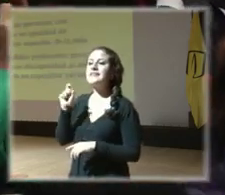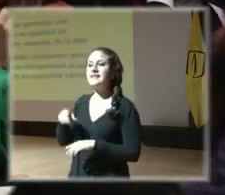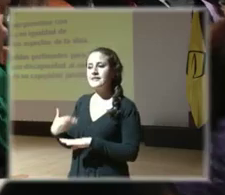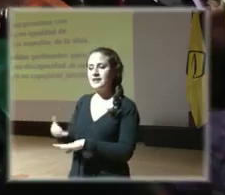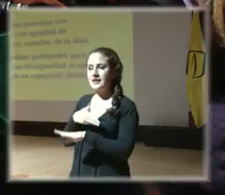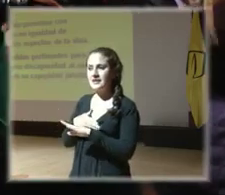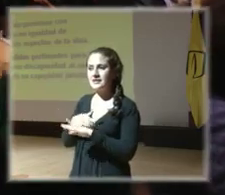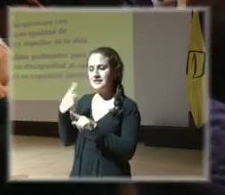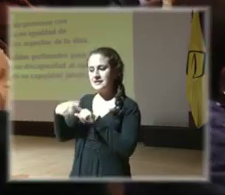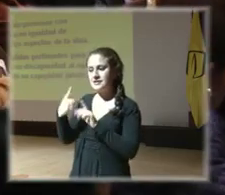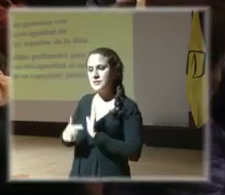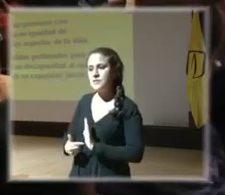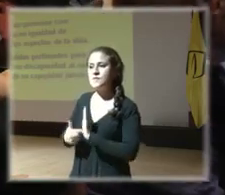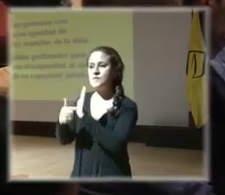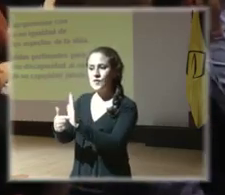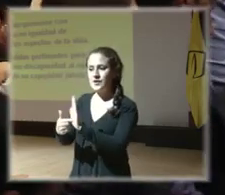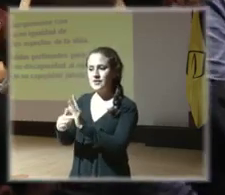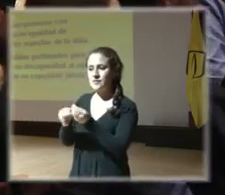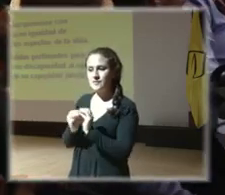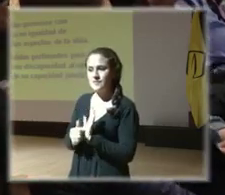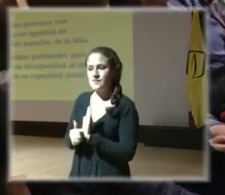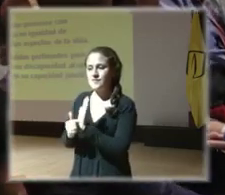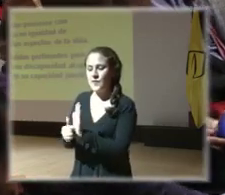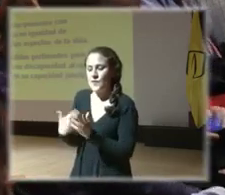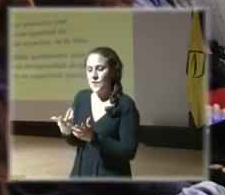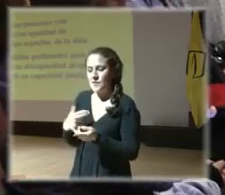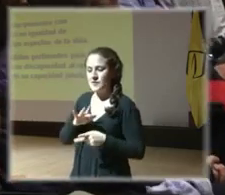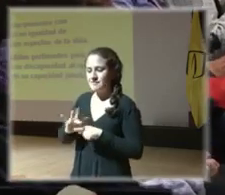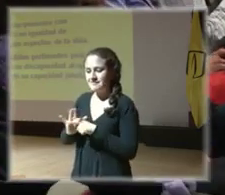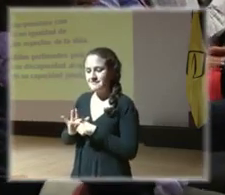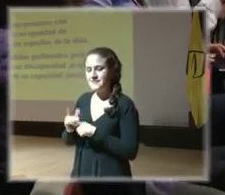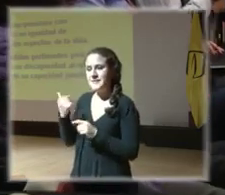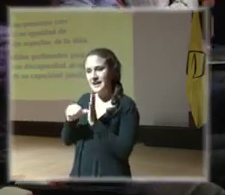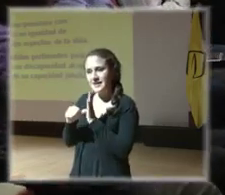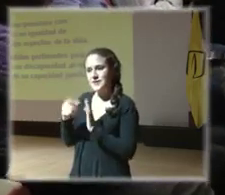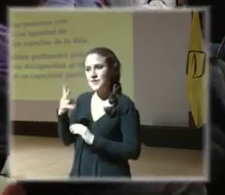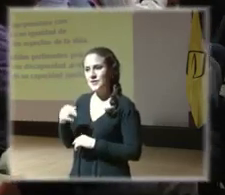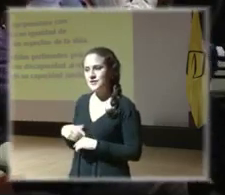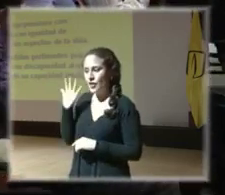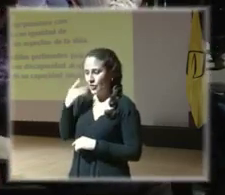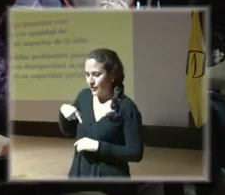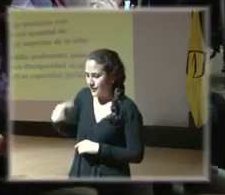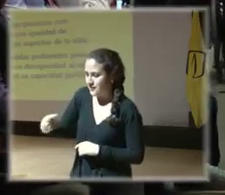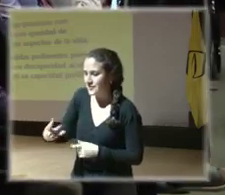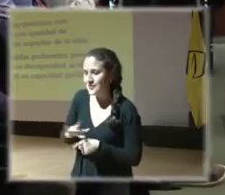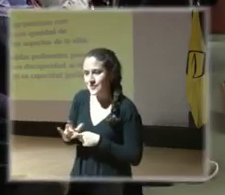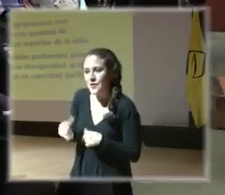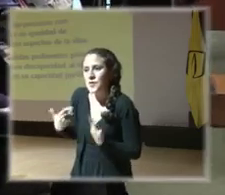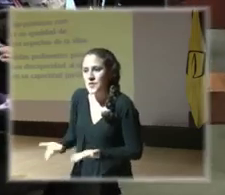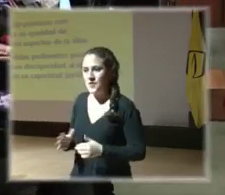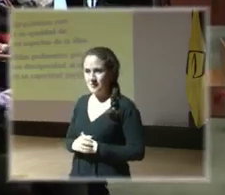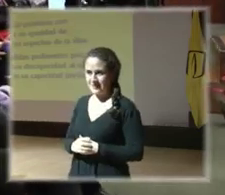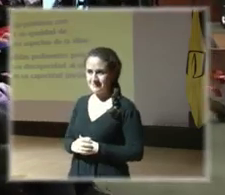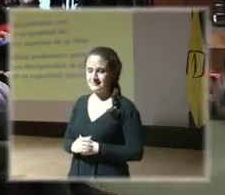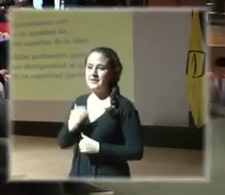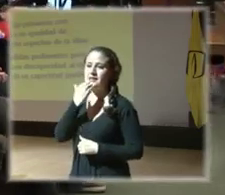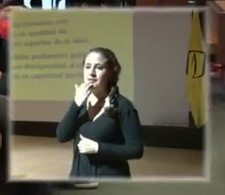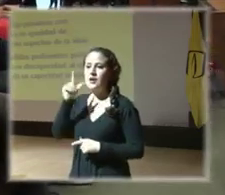modelos de cómo se implementa el artículo 12 en el día a día, en, digamos,